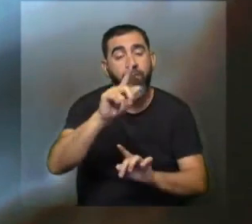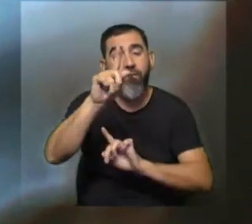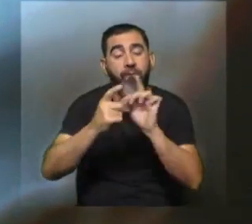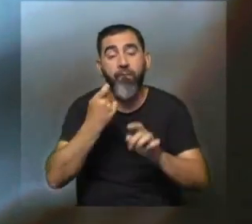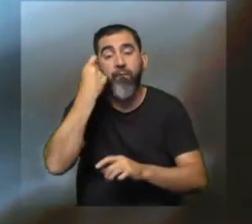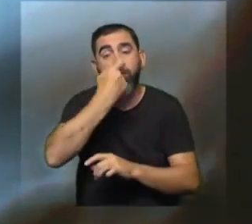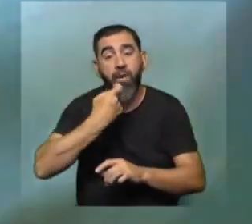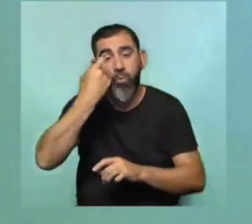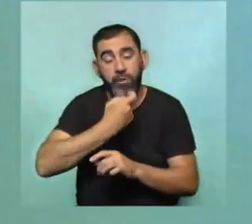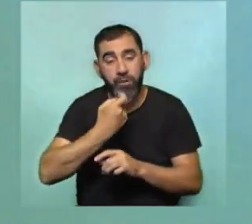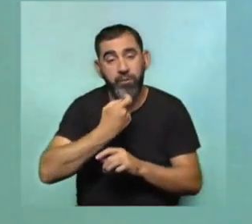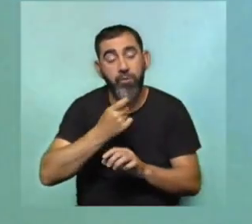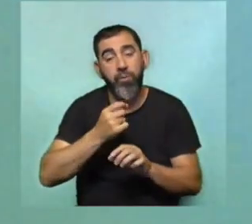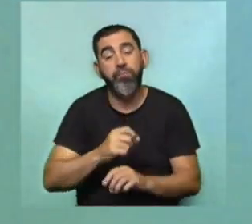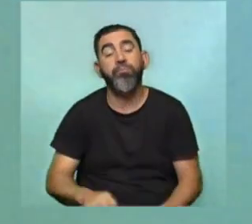de Odontología,